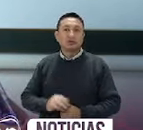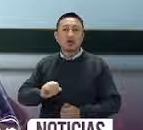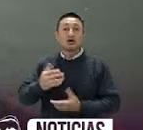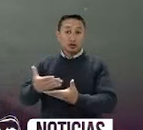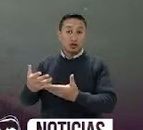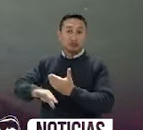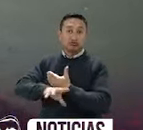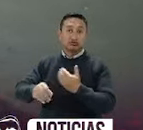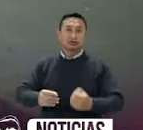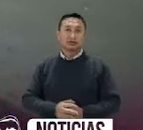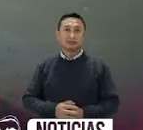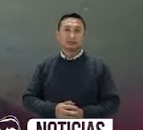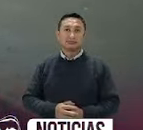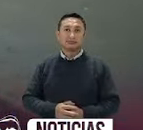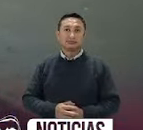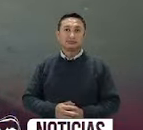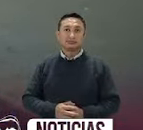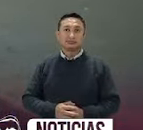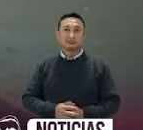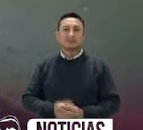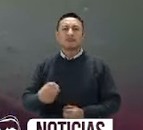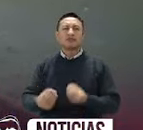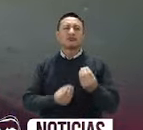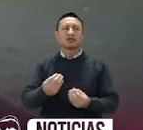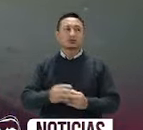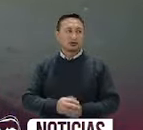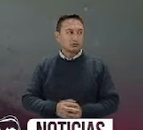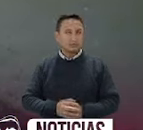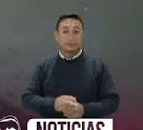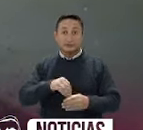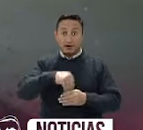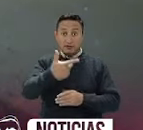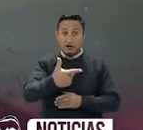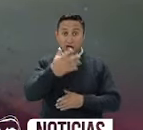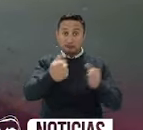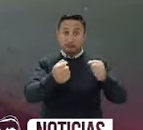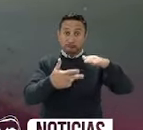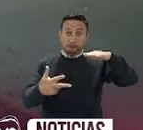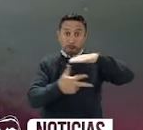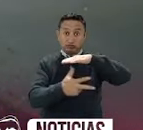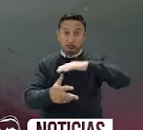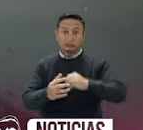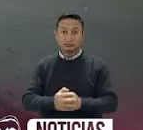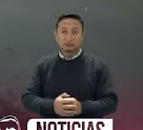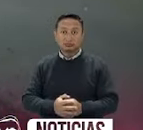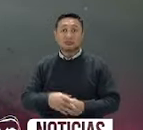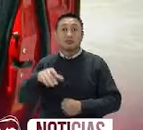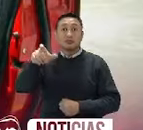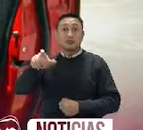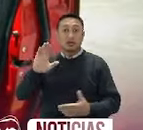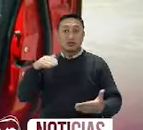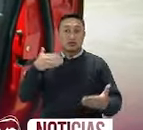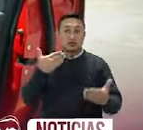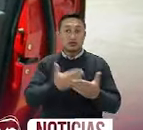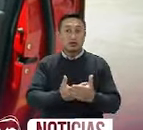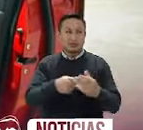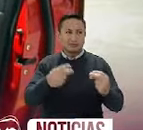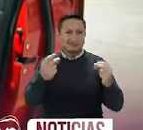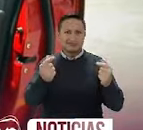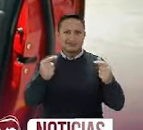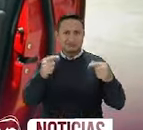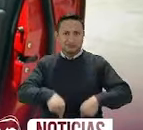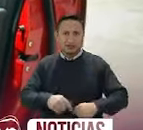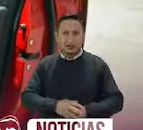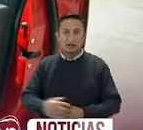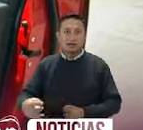no podían en los pasillos, hacían de las suyas en los estacionamientos. Esperaban a que llegue la ciudadanía y de manera ágil, explican las autoridades, abrían